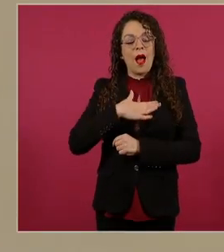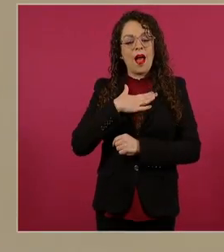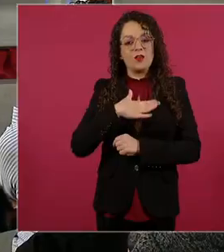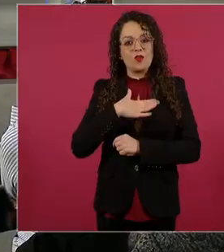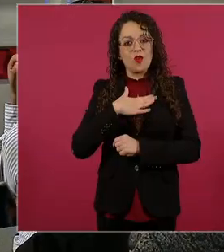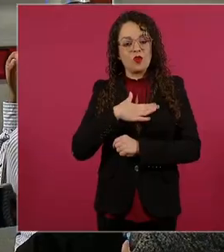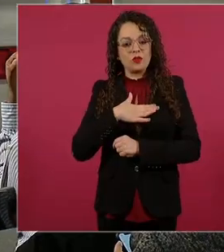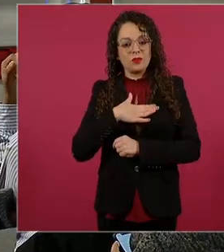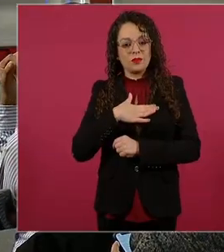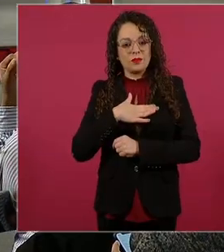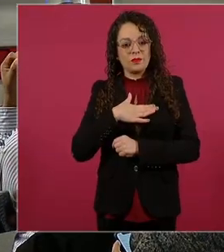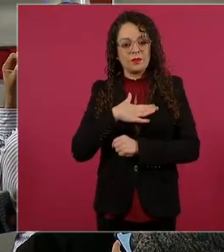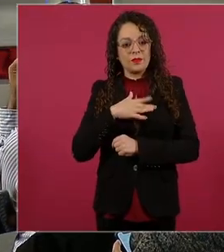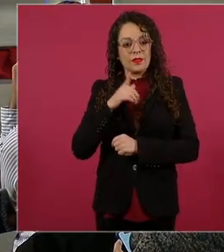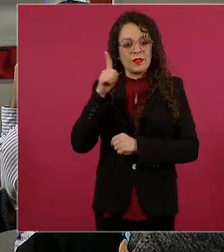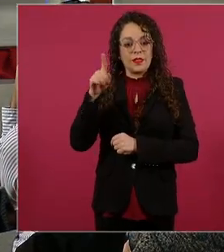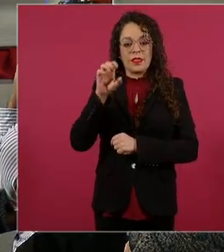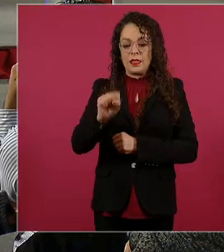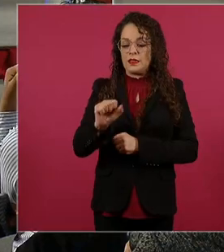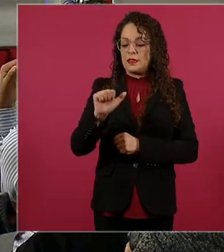de saltillo